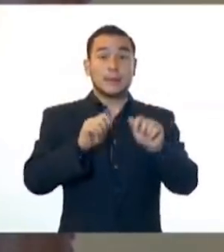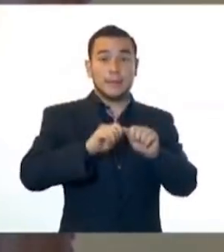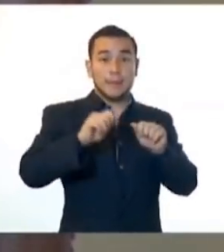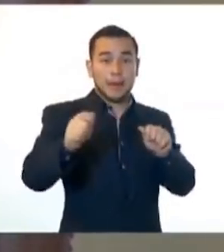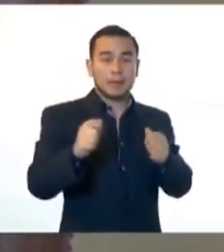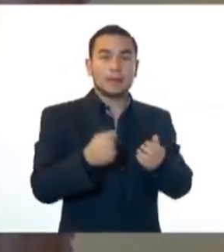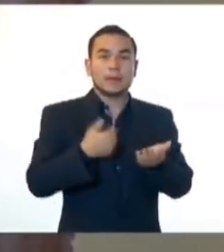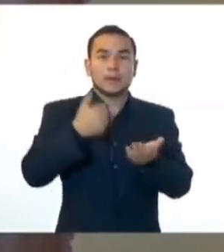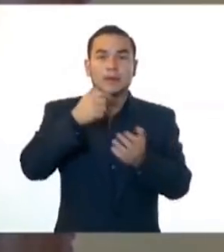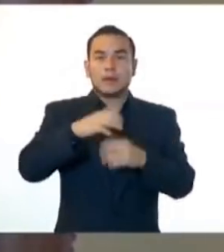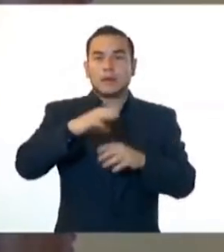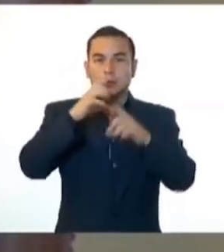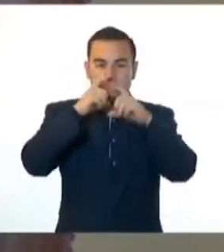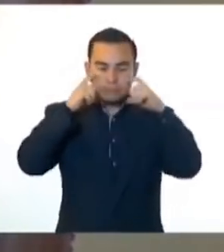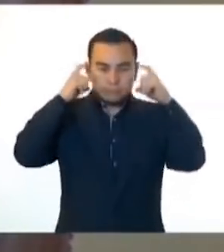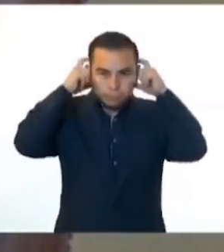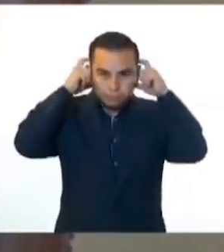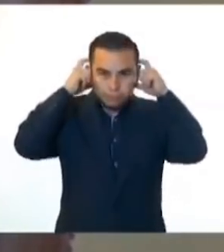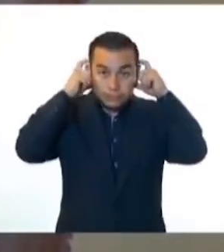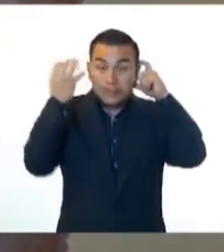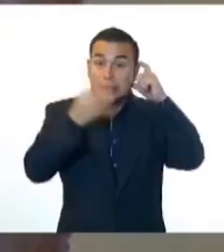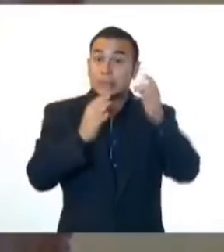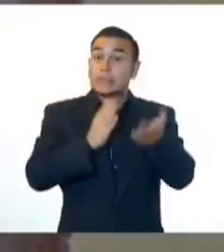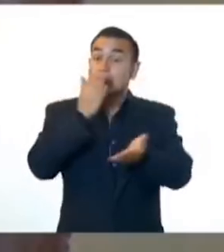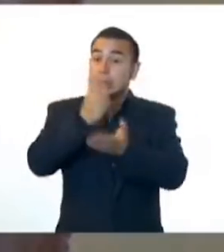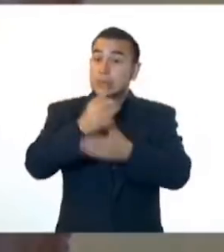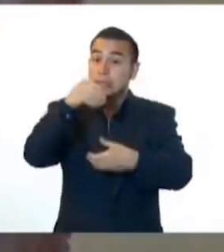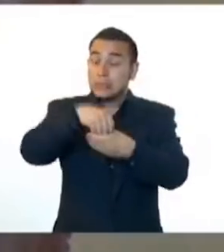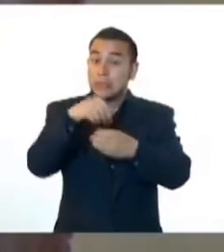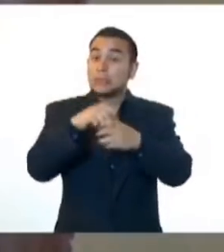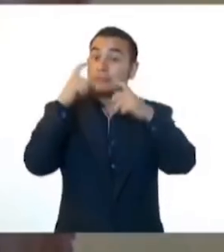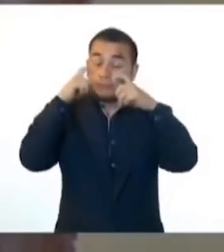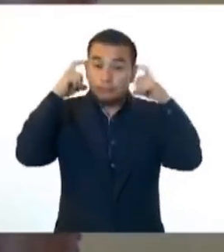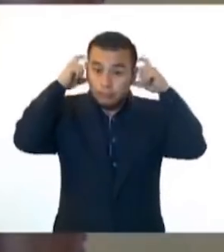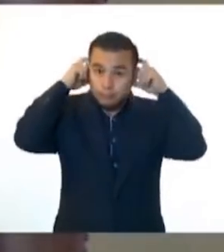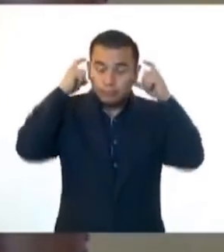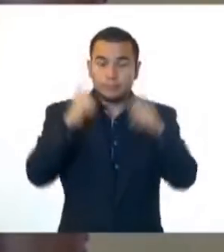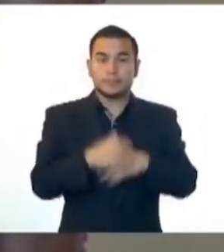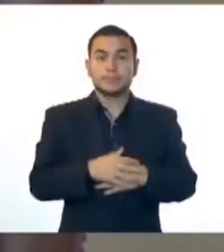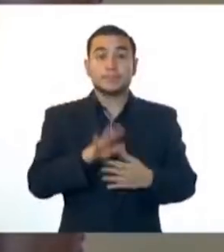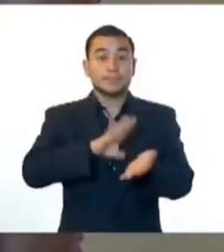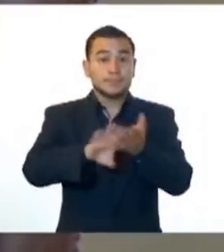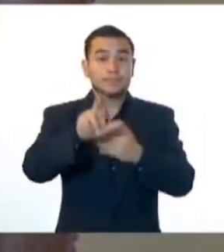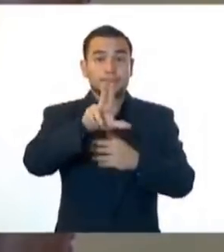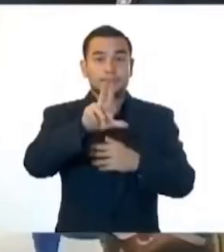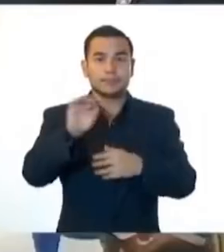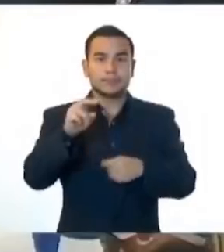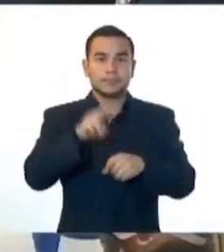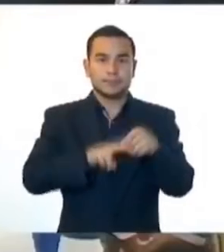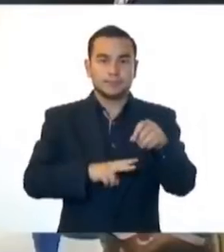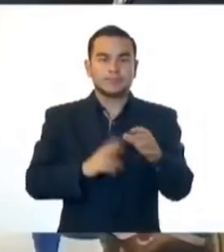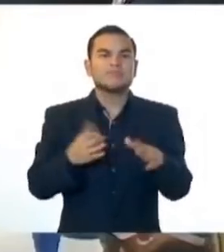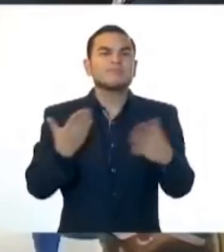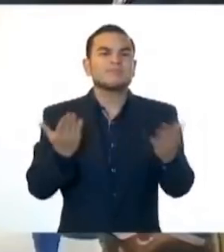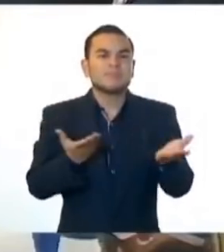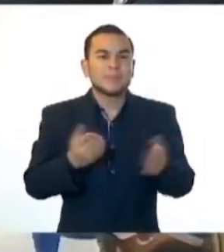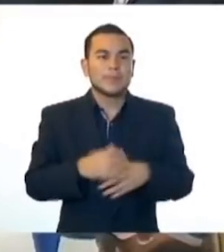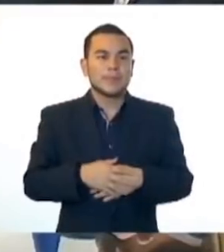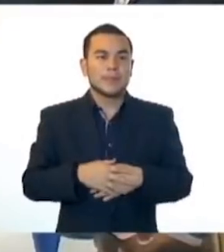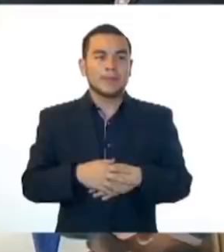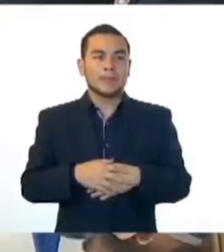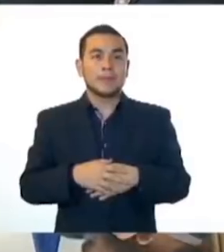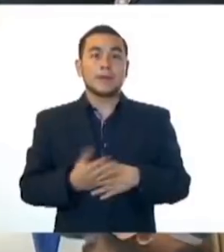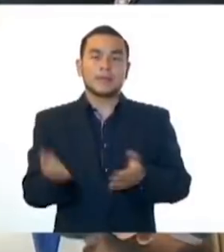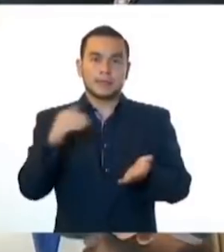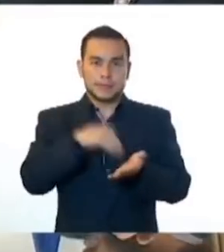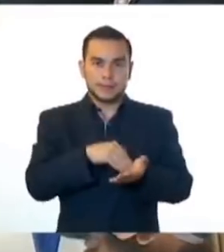alcohol gel, mascarillas, etcétera, para que no hayan contagios por querer entregar el subsidio económico. Entonces, ¿cómo va a funcionar? Si podemos